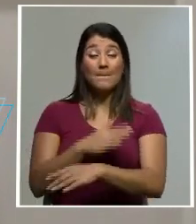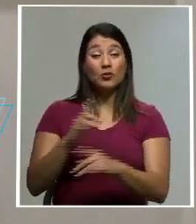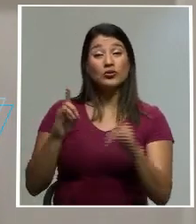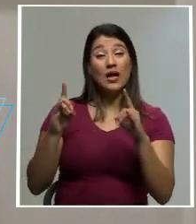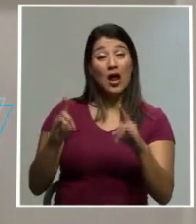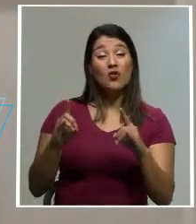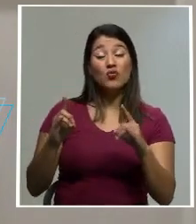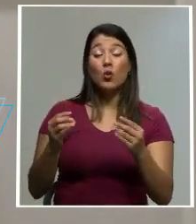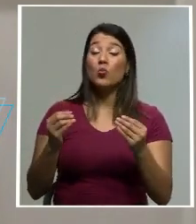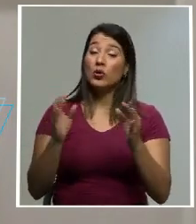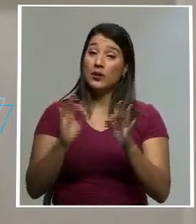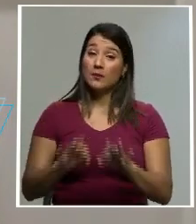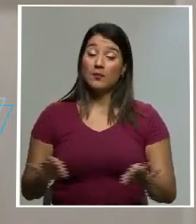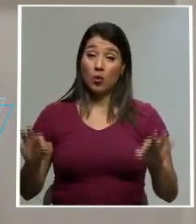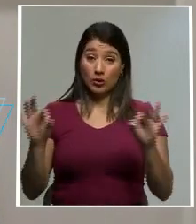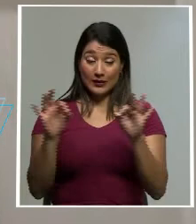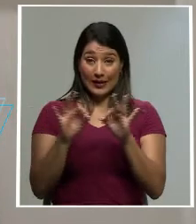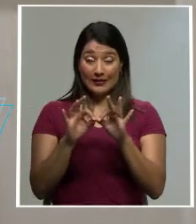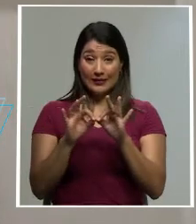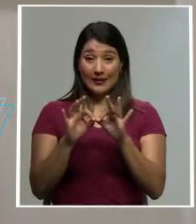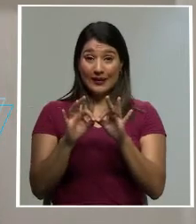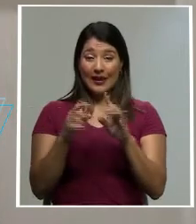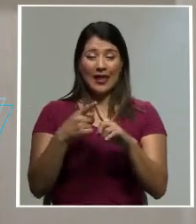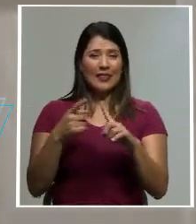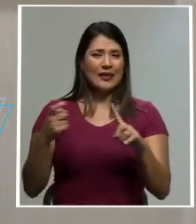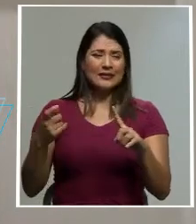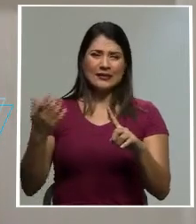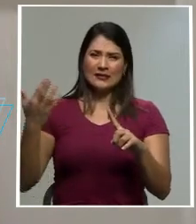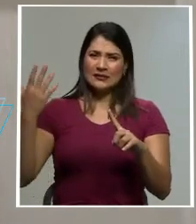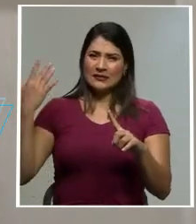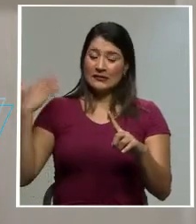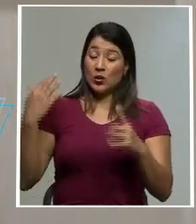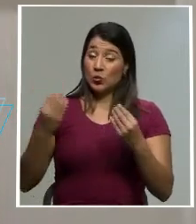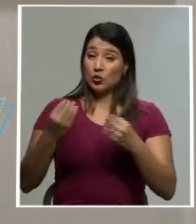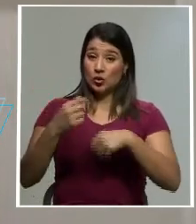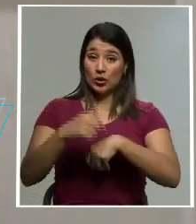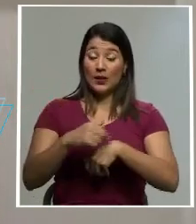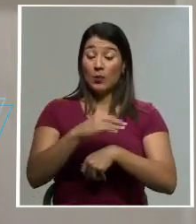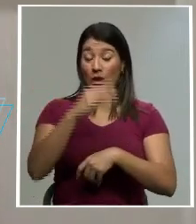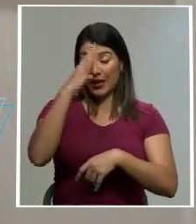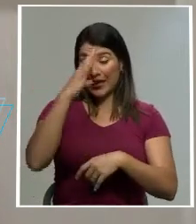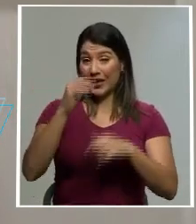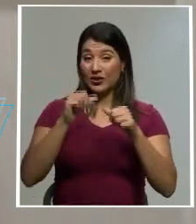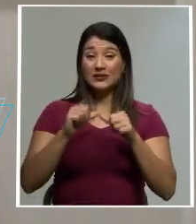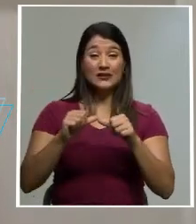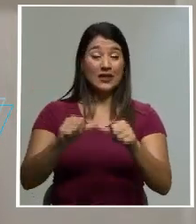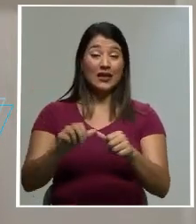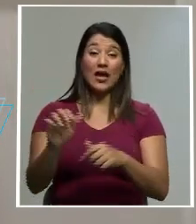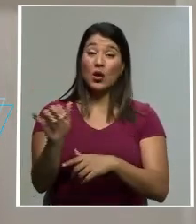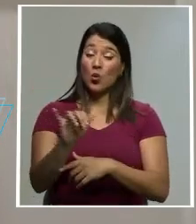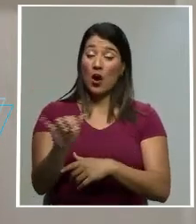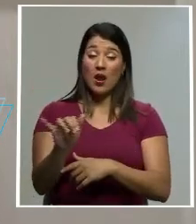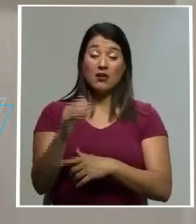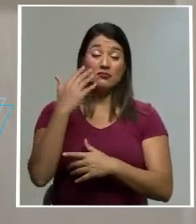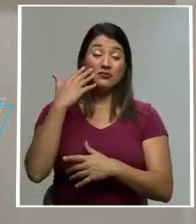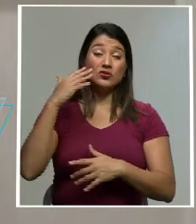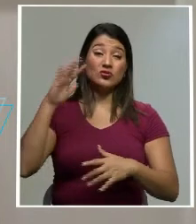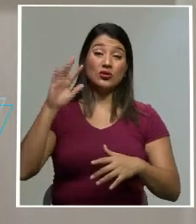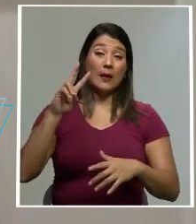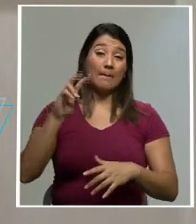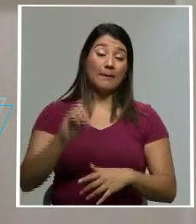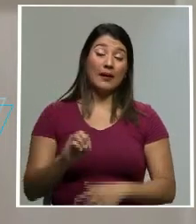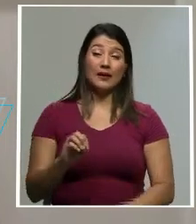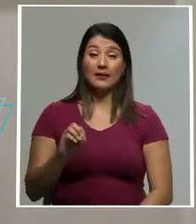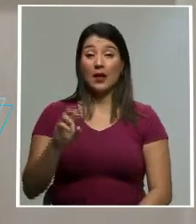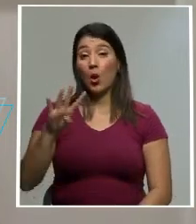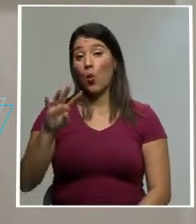es importante, digamos, desde hace buen rato y creo que lo va a hacer por lo menos, no sé, unos